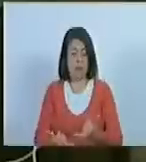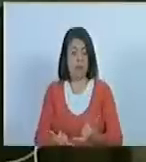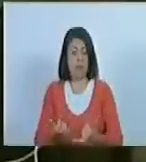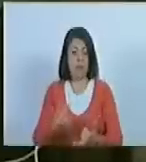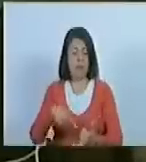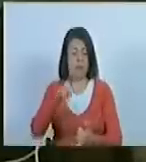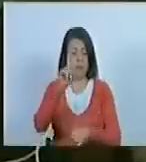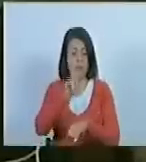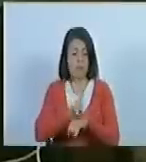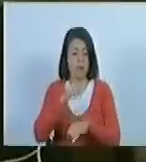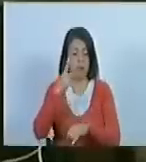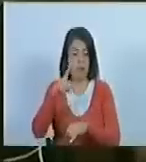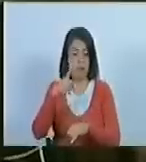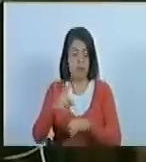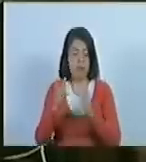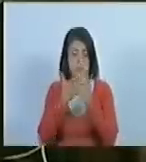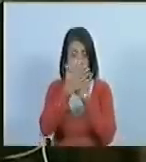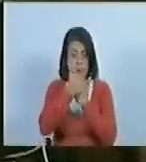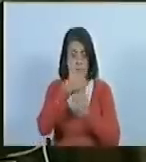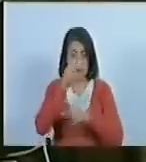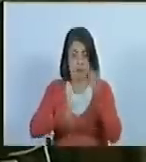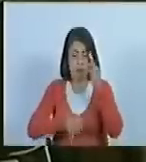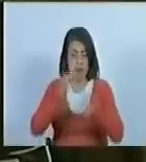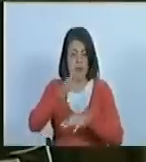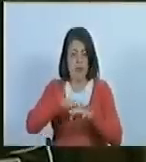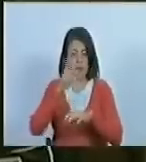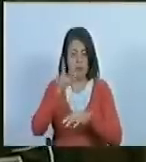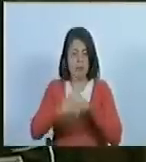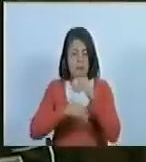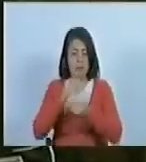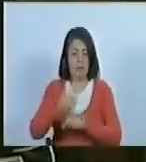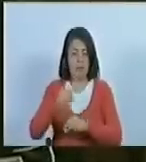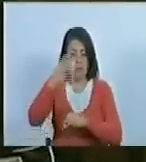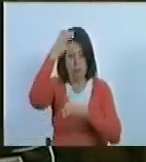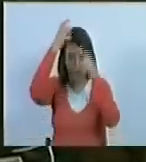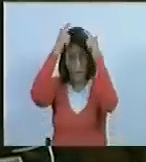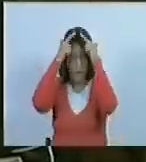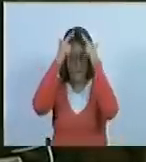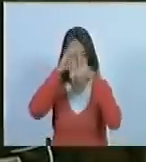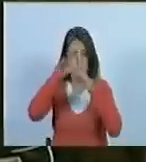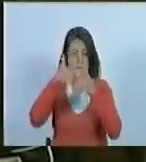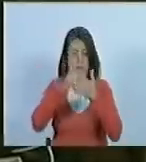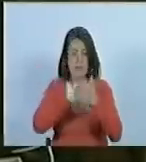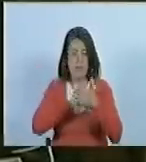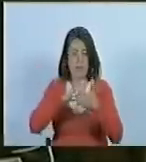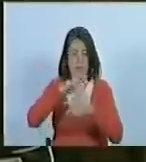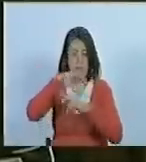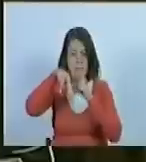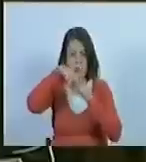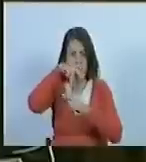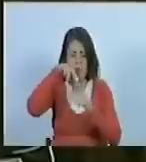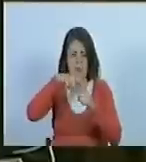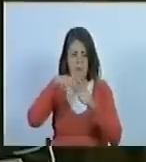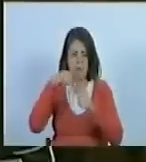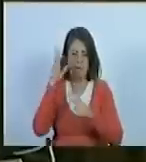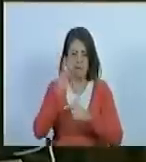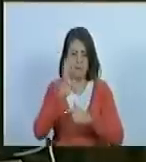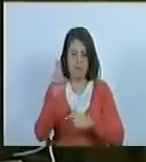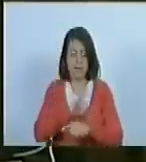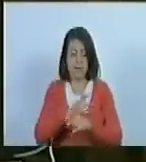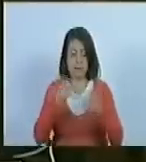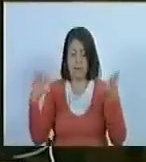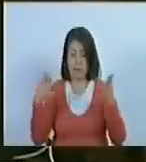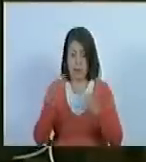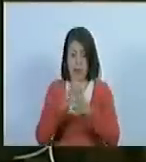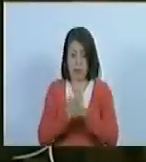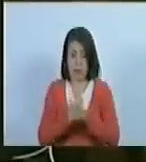legionarios por un derecho justo. La justicia debe ser la reina de todas las virtudes republicanas. Y recordando a nuestro gran